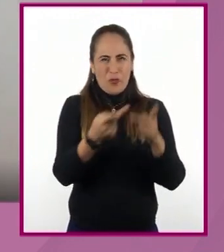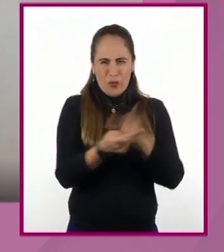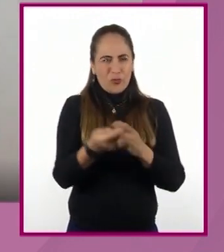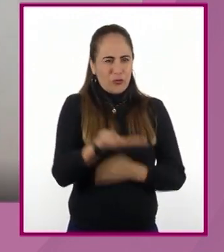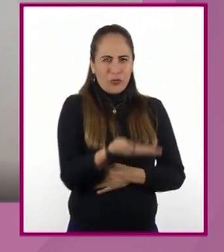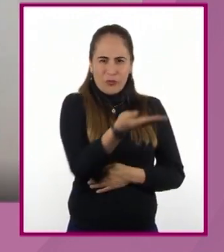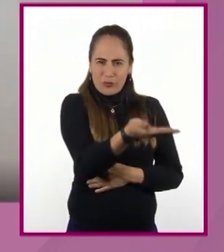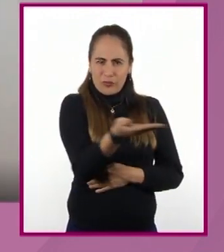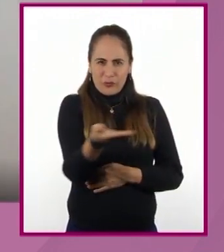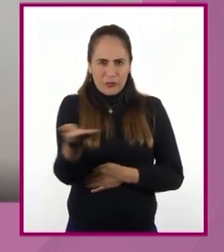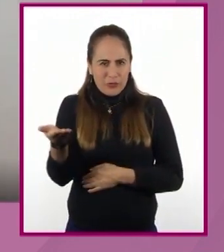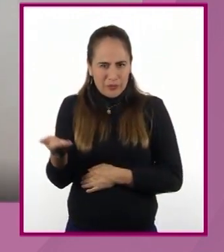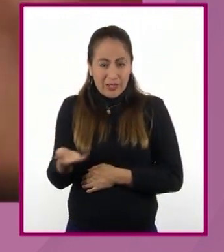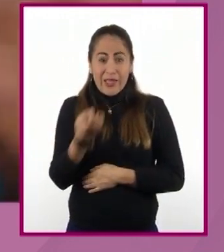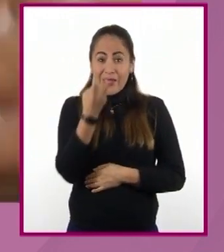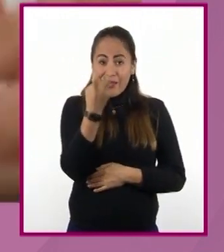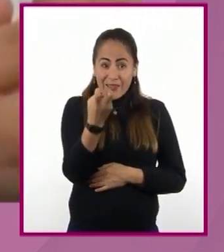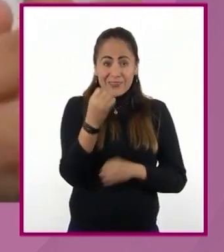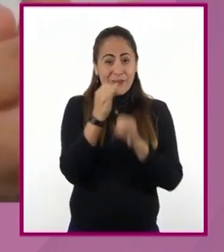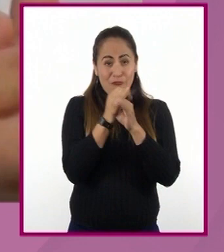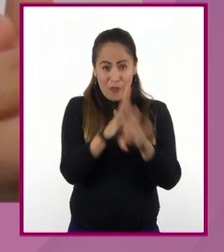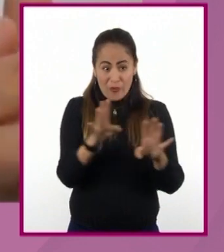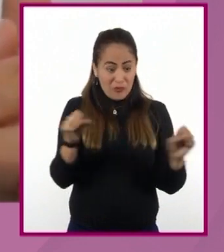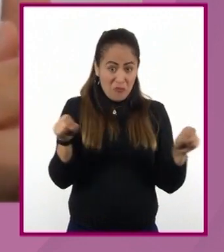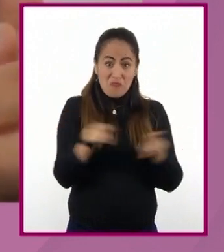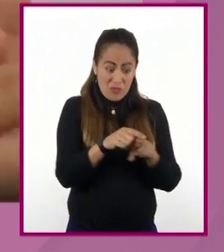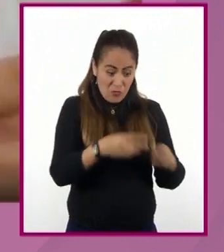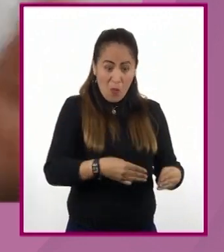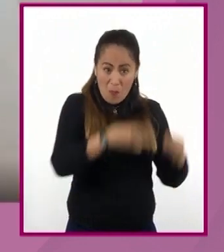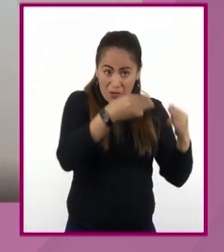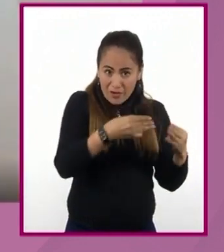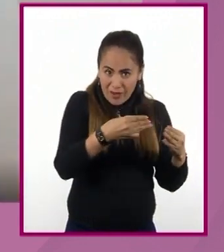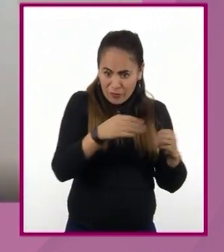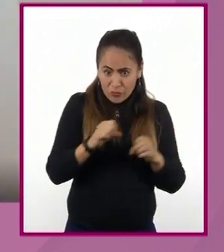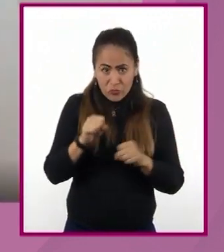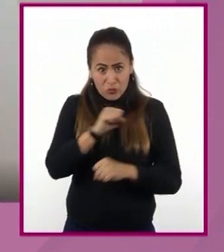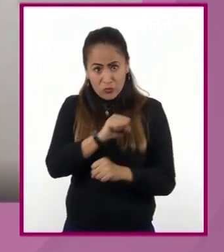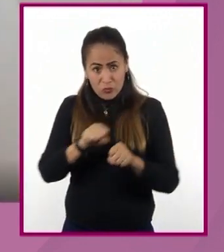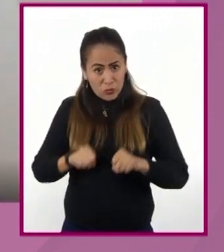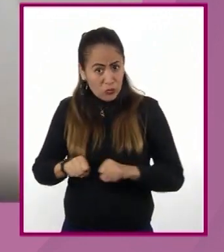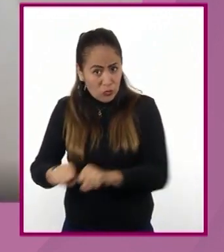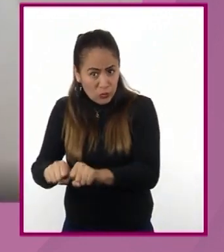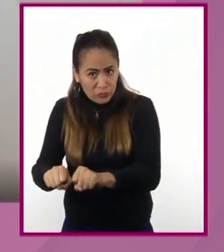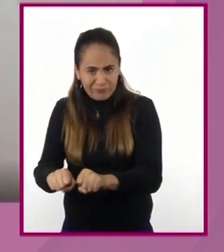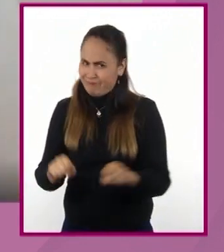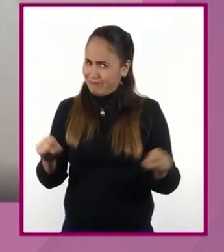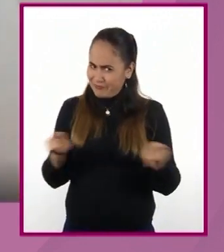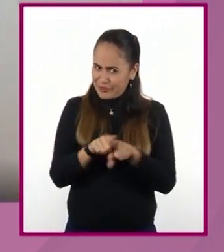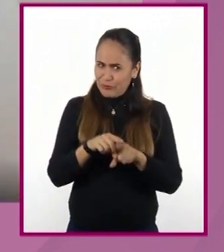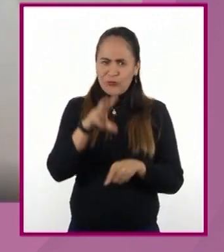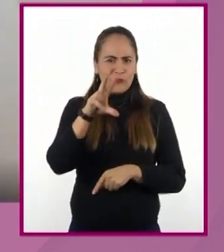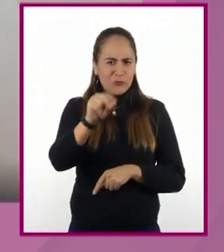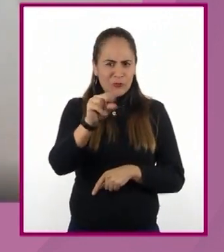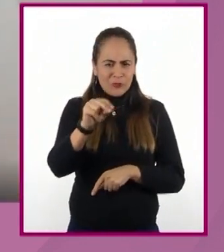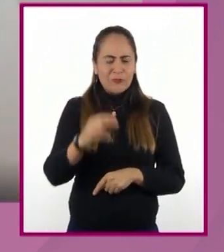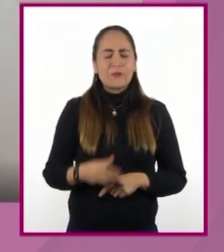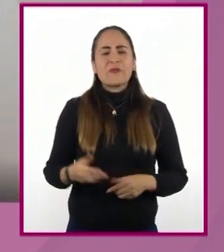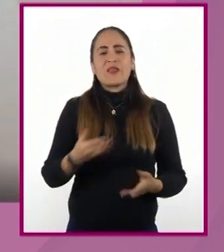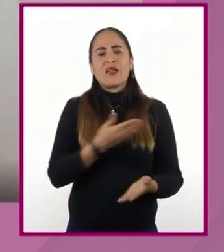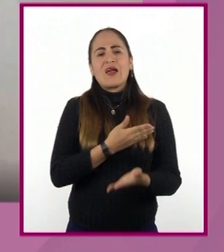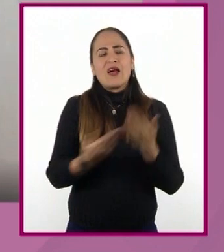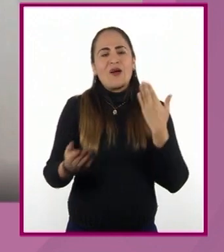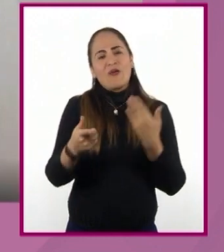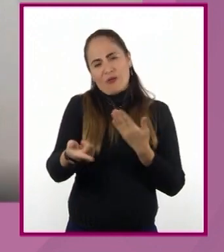Y esa información es muy diferente a la que se presentaría en el mercado. Y si ahora que ya estamos utilizando los